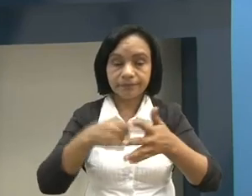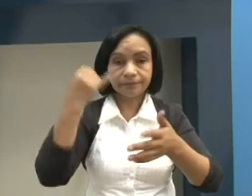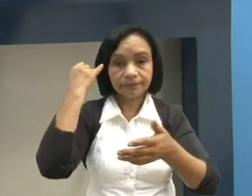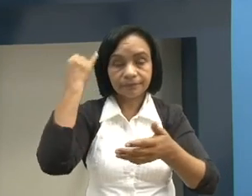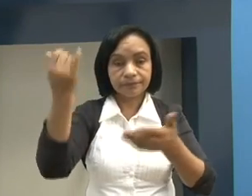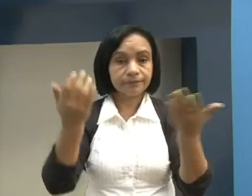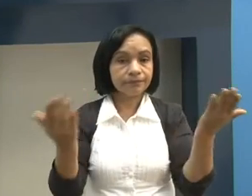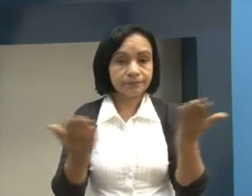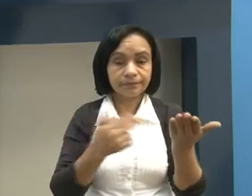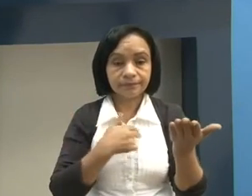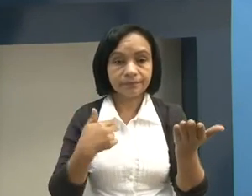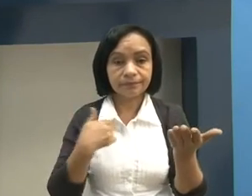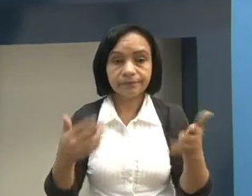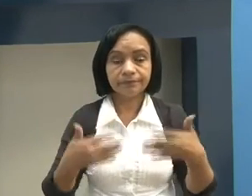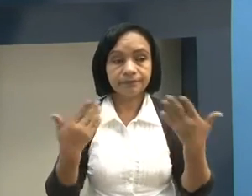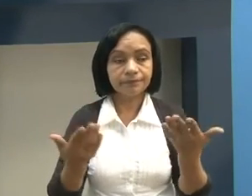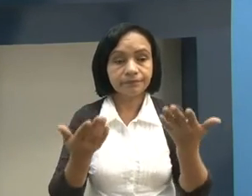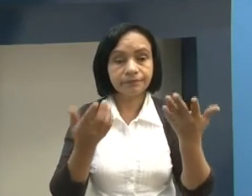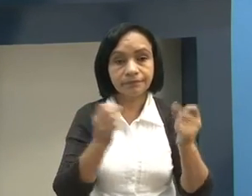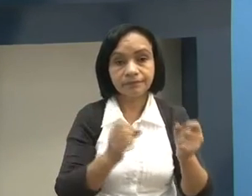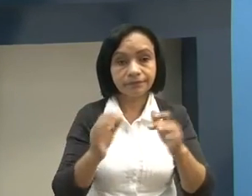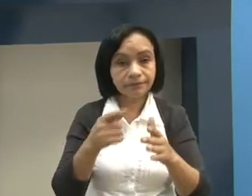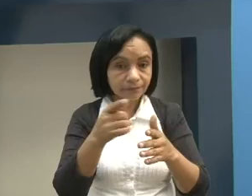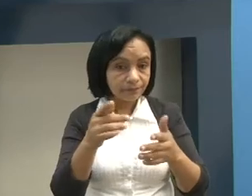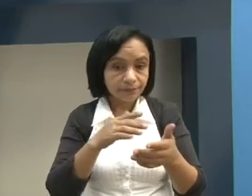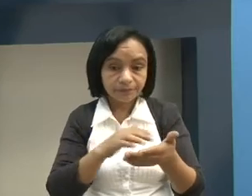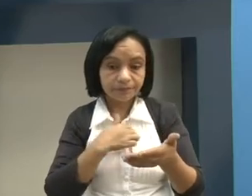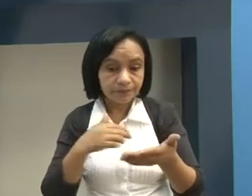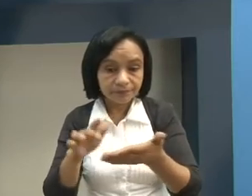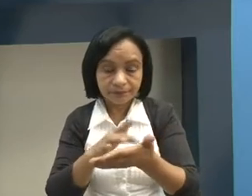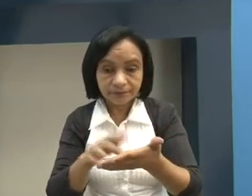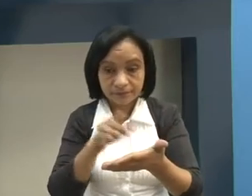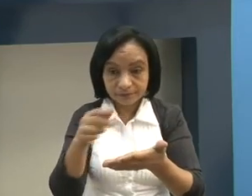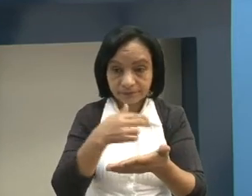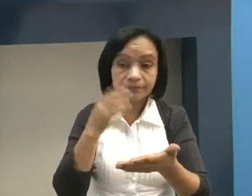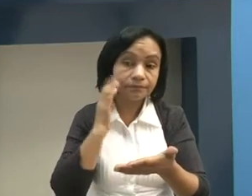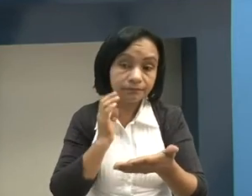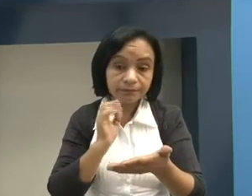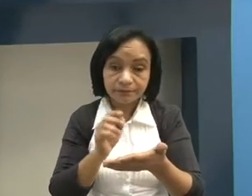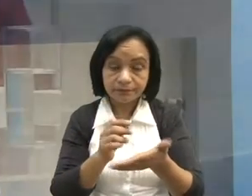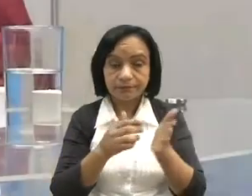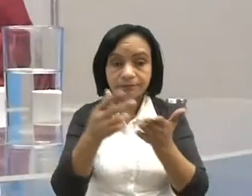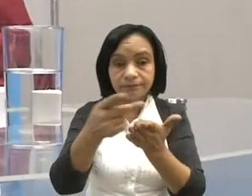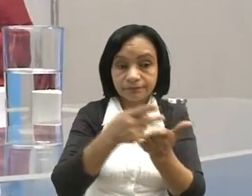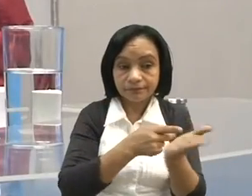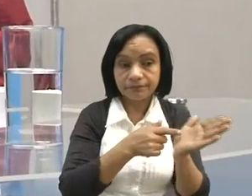creatividad, ese entusiasmo de los muchachos, puedo hacer una aplicación, puedo hacer una, ¿verdad?, presentar un